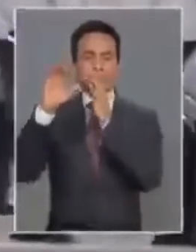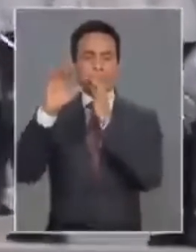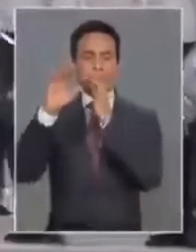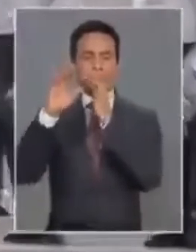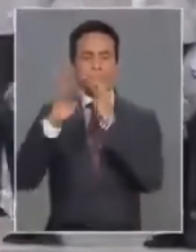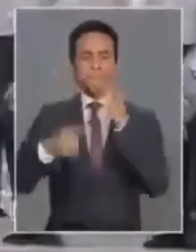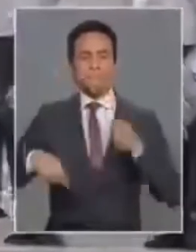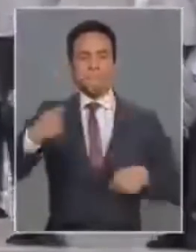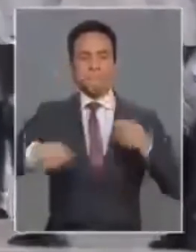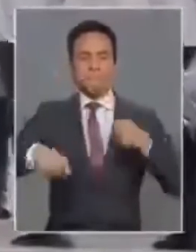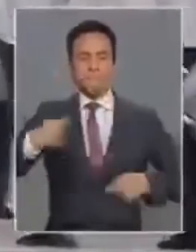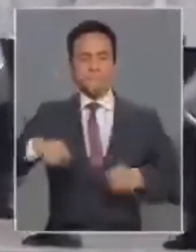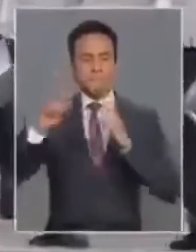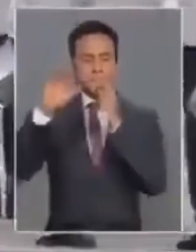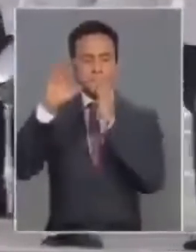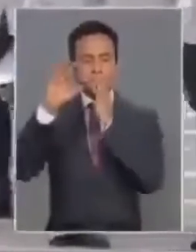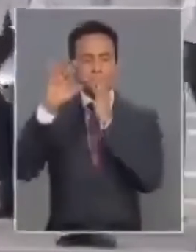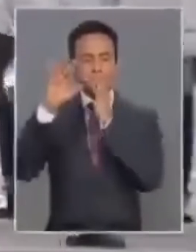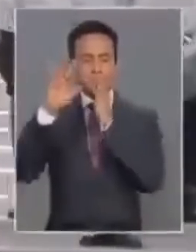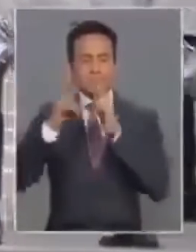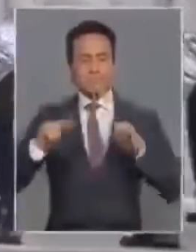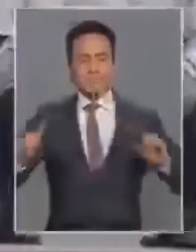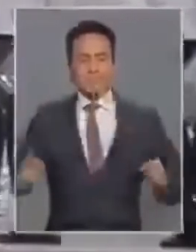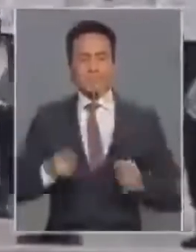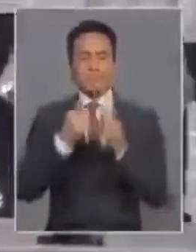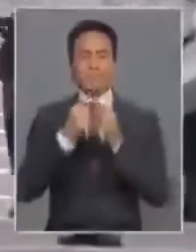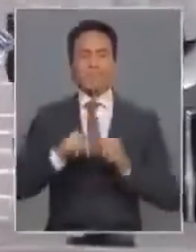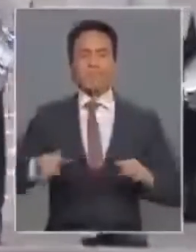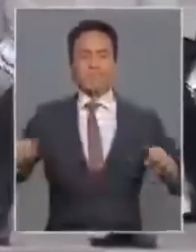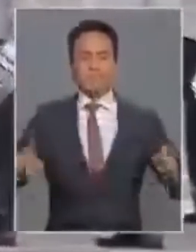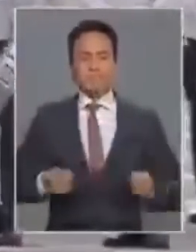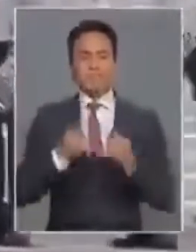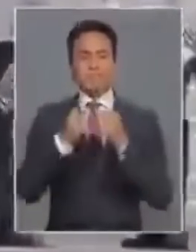Hay mucha gente alrededor, ¿verdad?